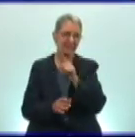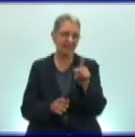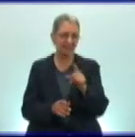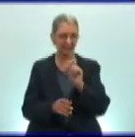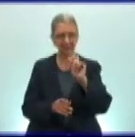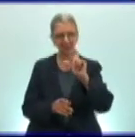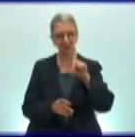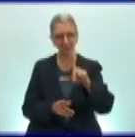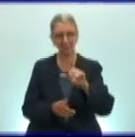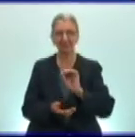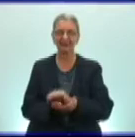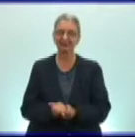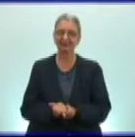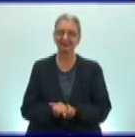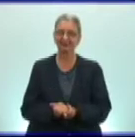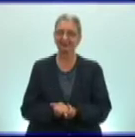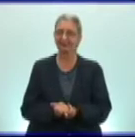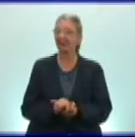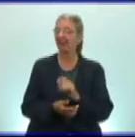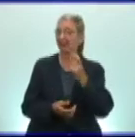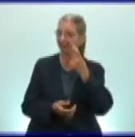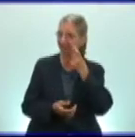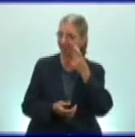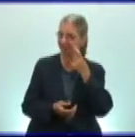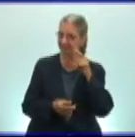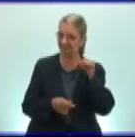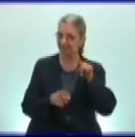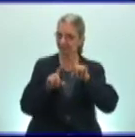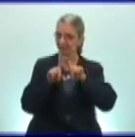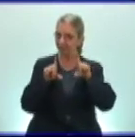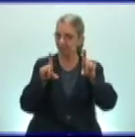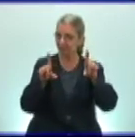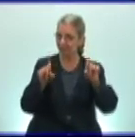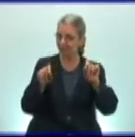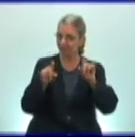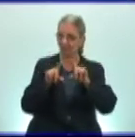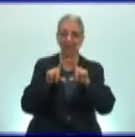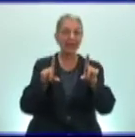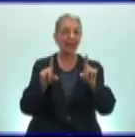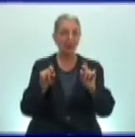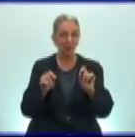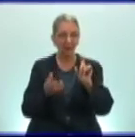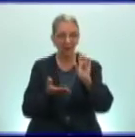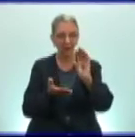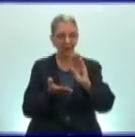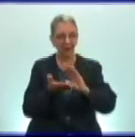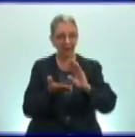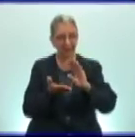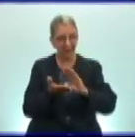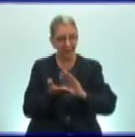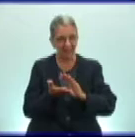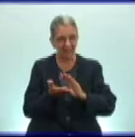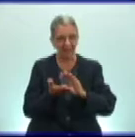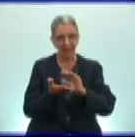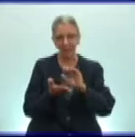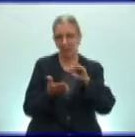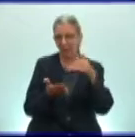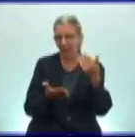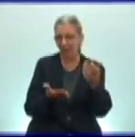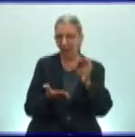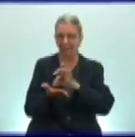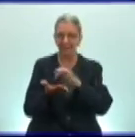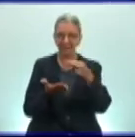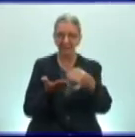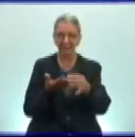letra Z mayúscula. Fíjense que este concepto también aparece en su libro de texto en el recuadro de la